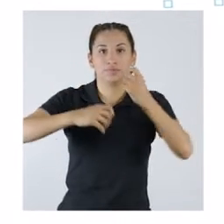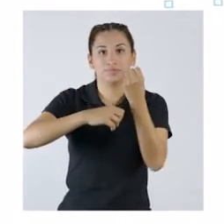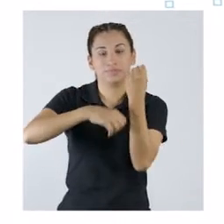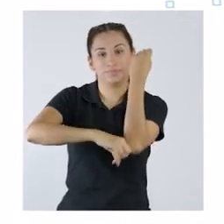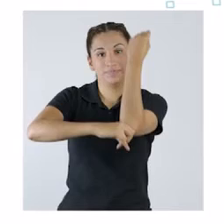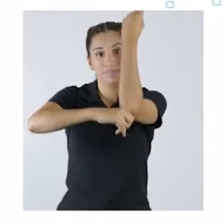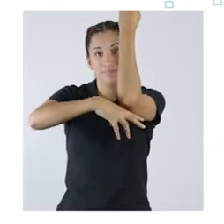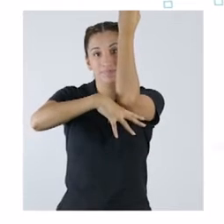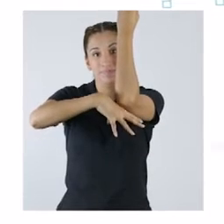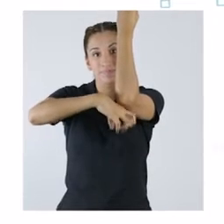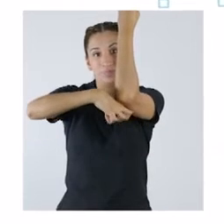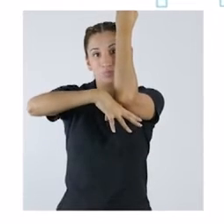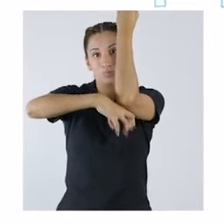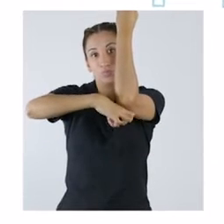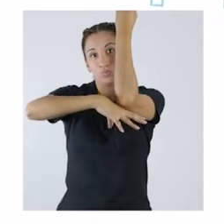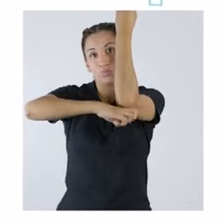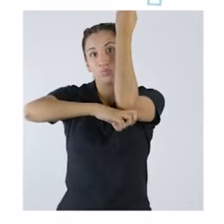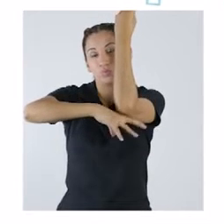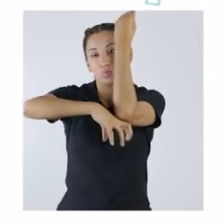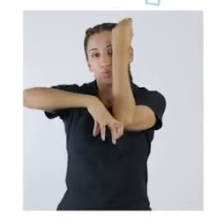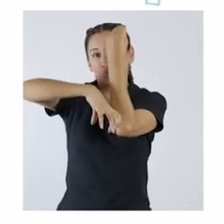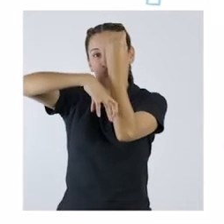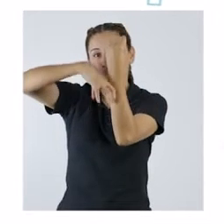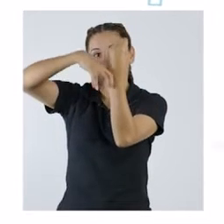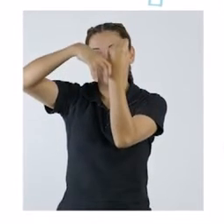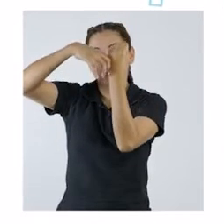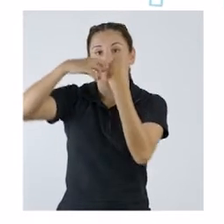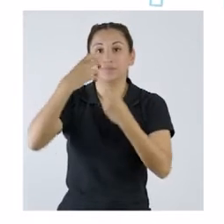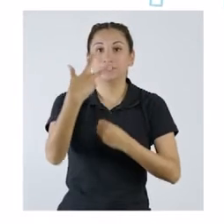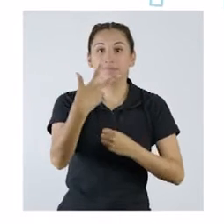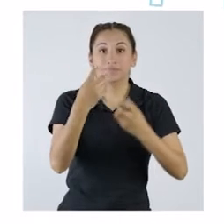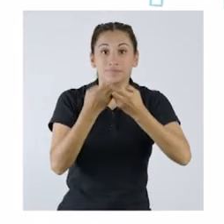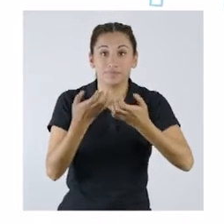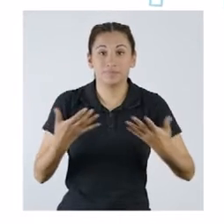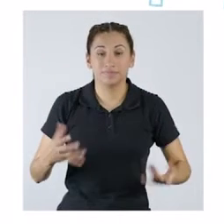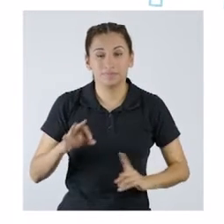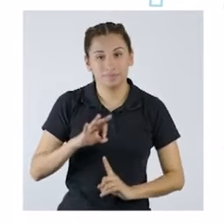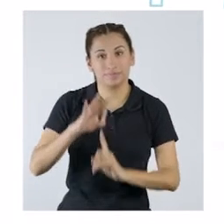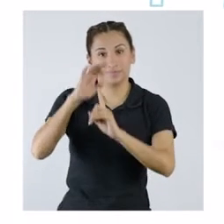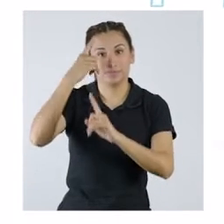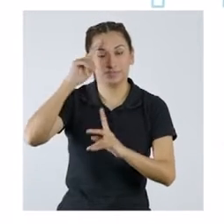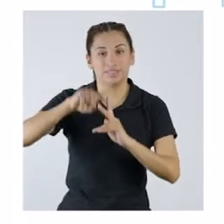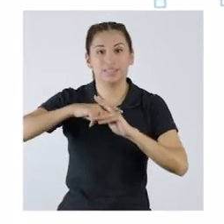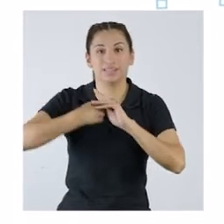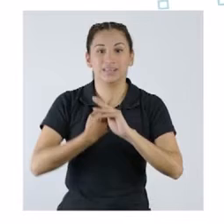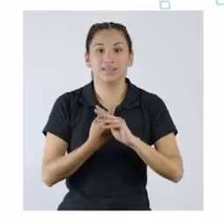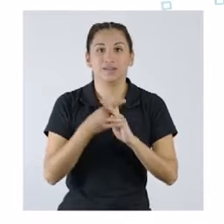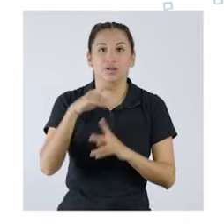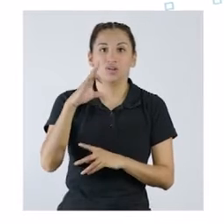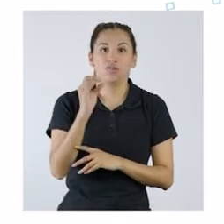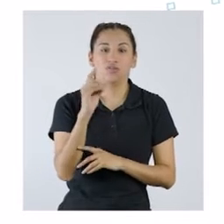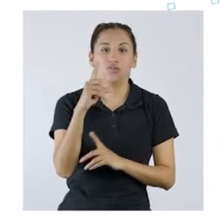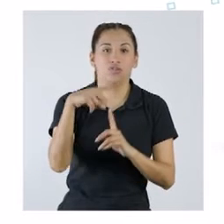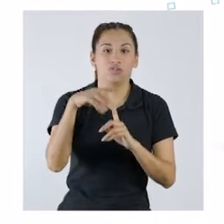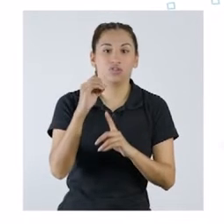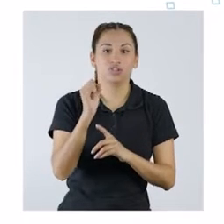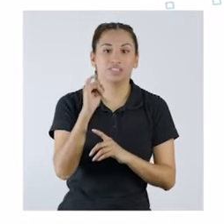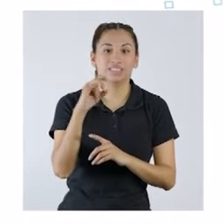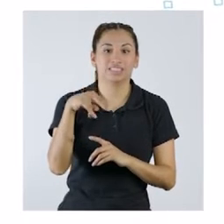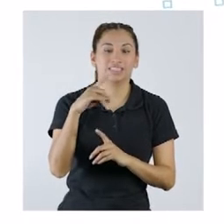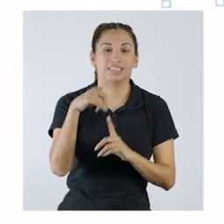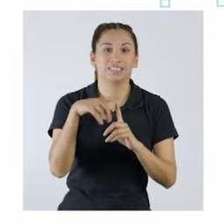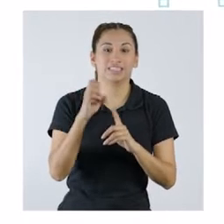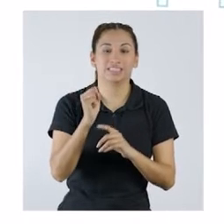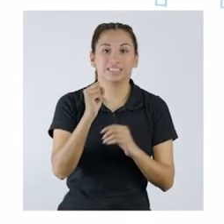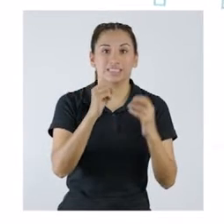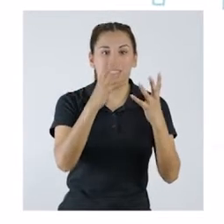las raíces de la planta y así se reúnen los tres elementos esenciales para iniciar la fotosíntesis: